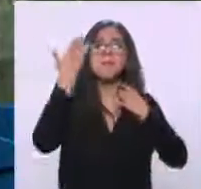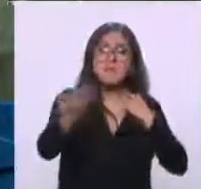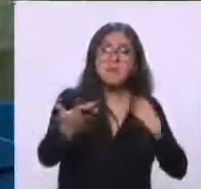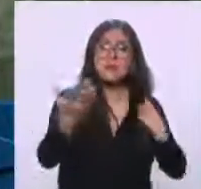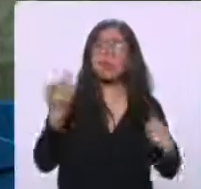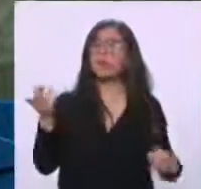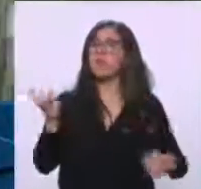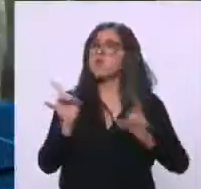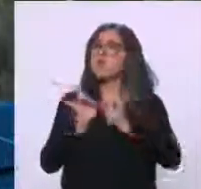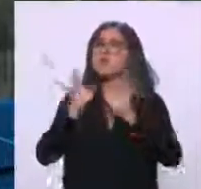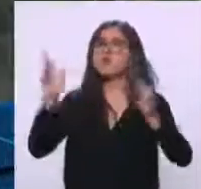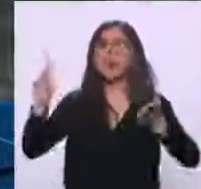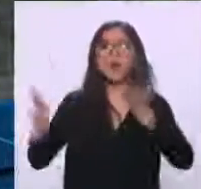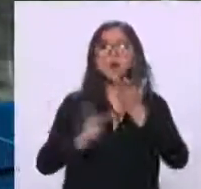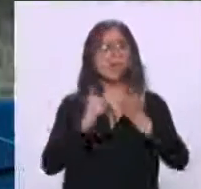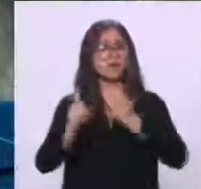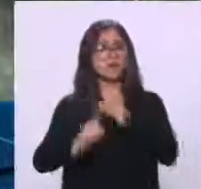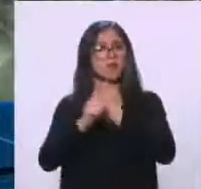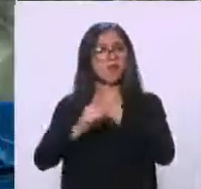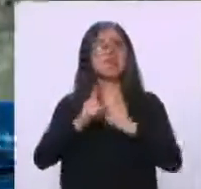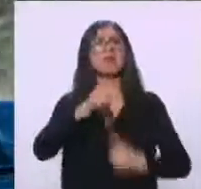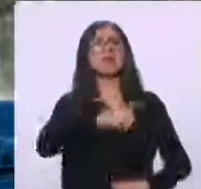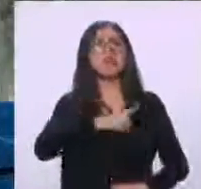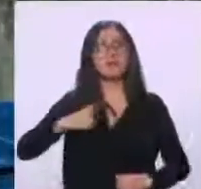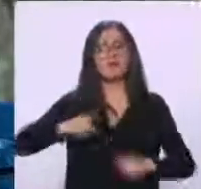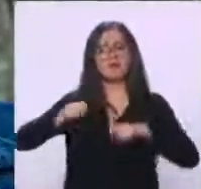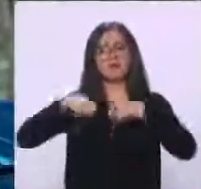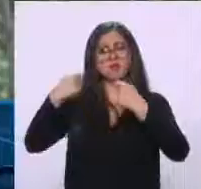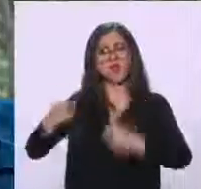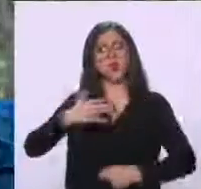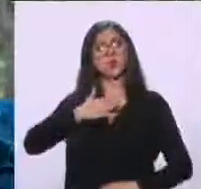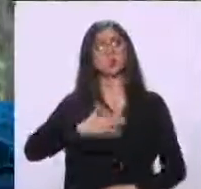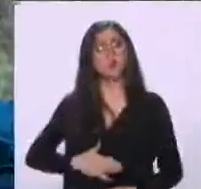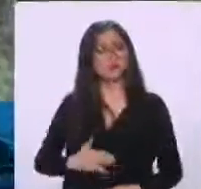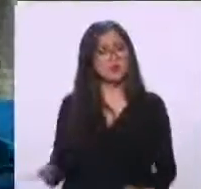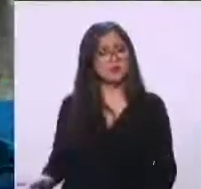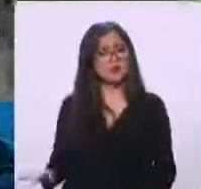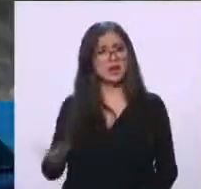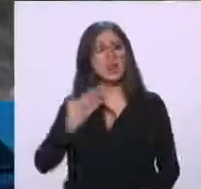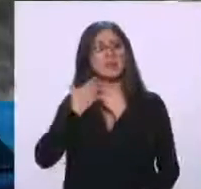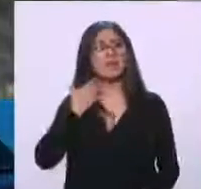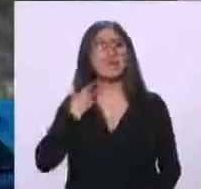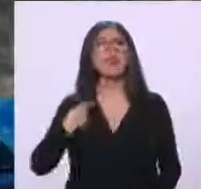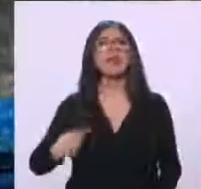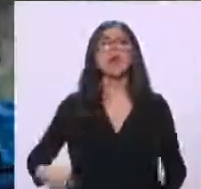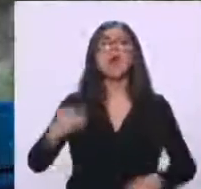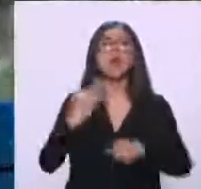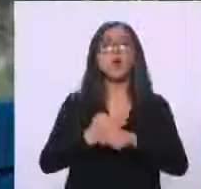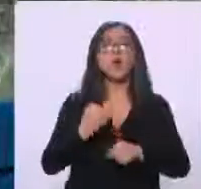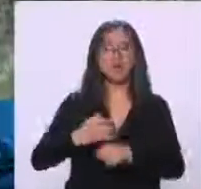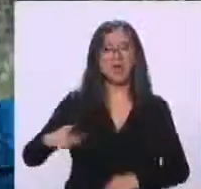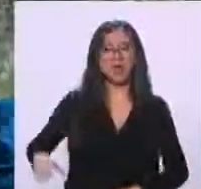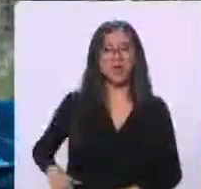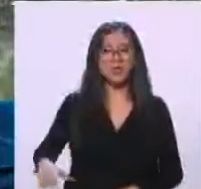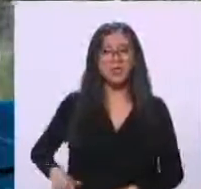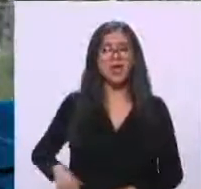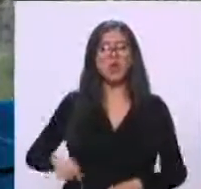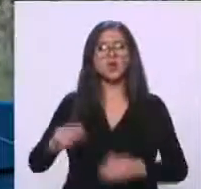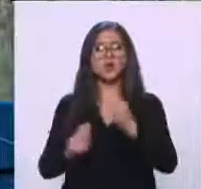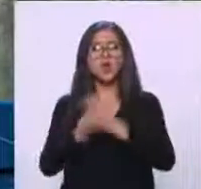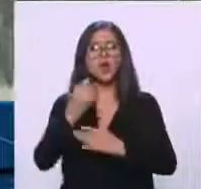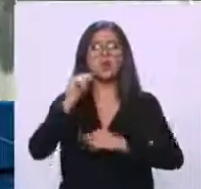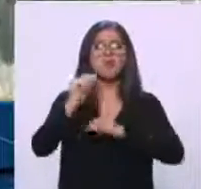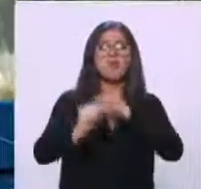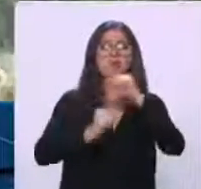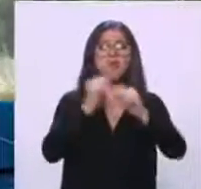tipo de situaciones. Creo que lo que está haciendo el gobierno actual marca un contraste que probablemente nadie se